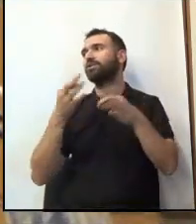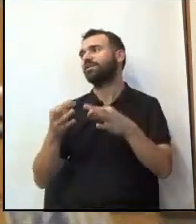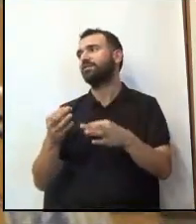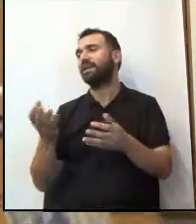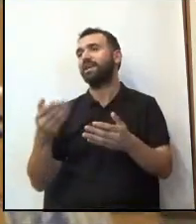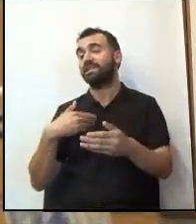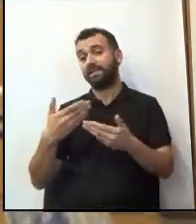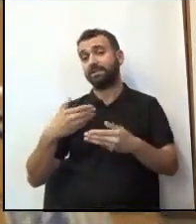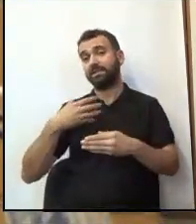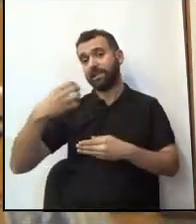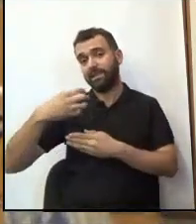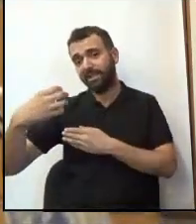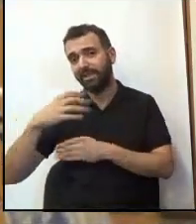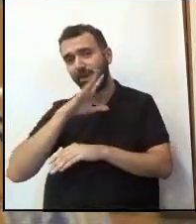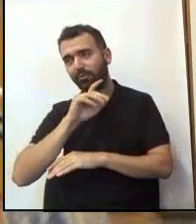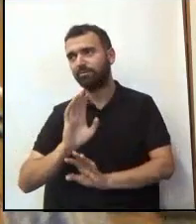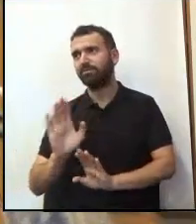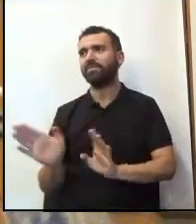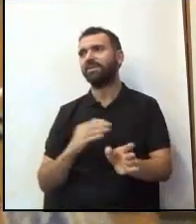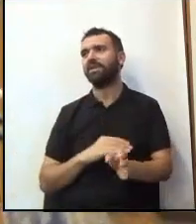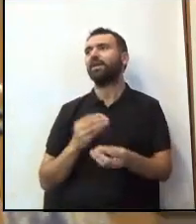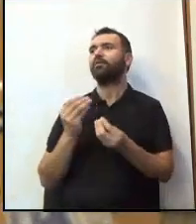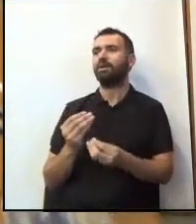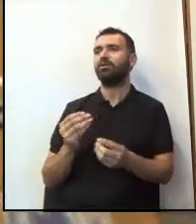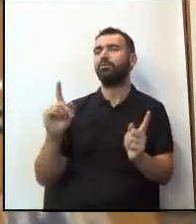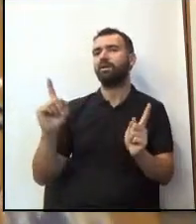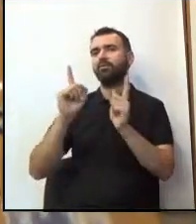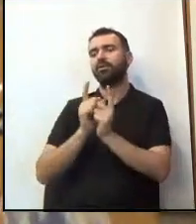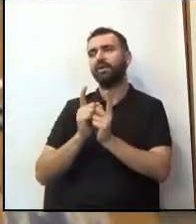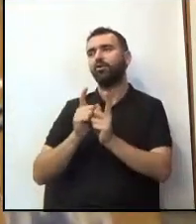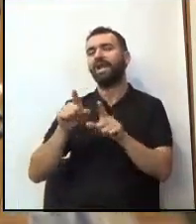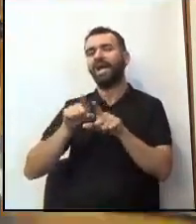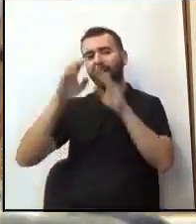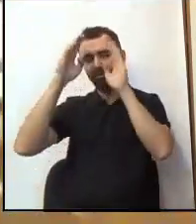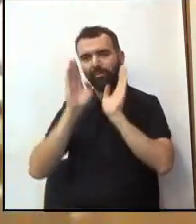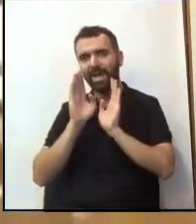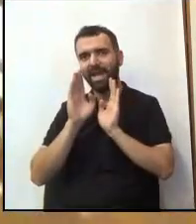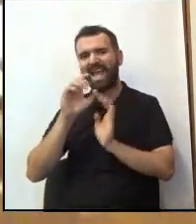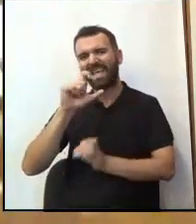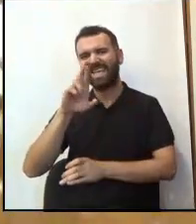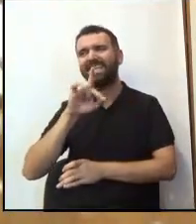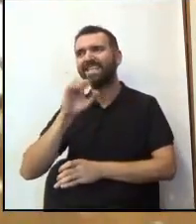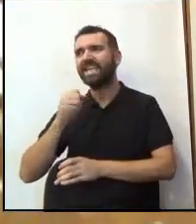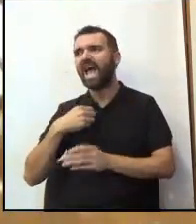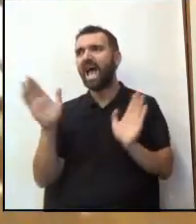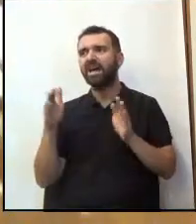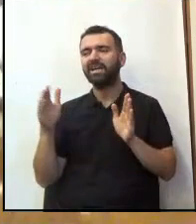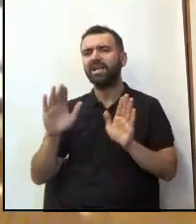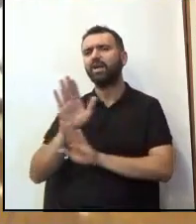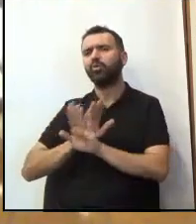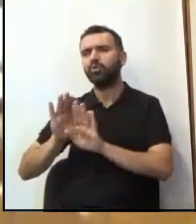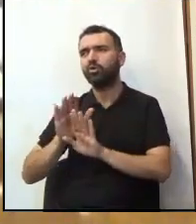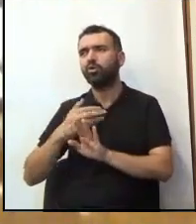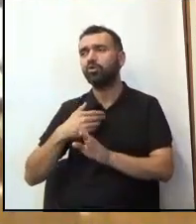quitando minutos. Sí. Ya. Bueno, me reuní con la hermana Cristina de la congregación Ángeles Custodio, quien junto a la señora